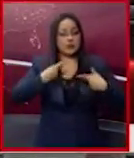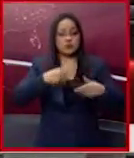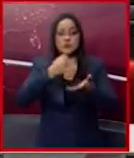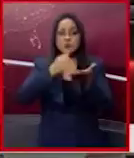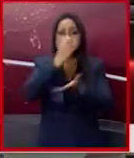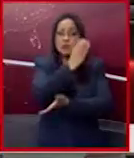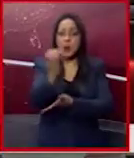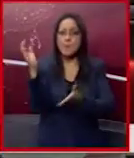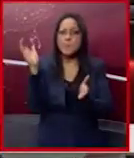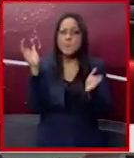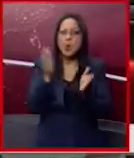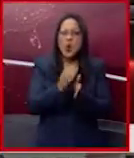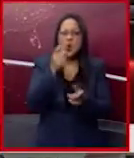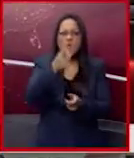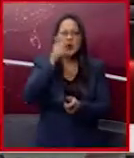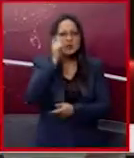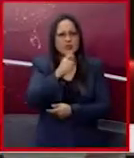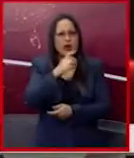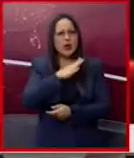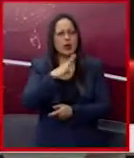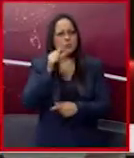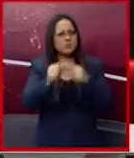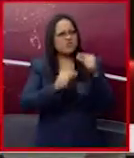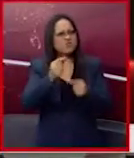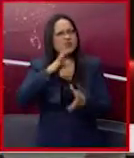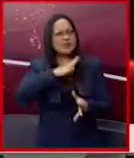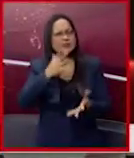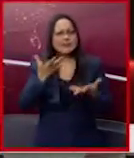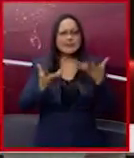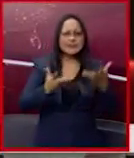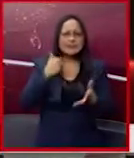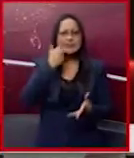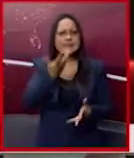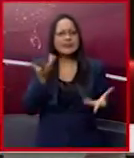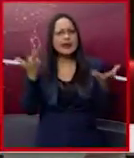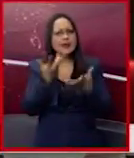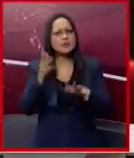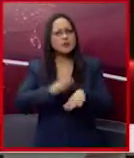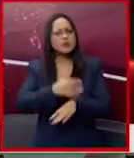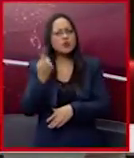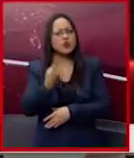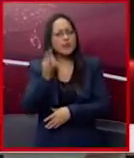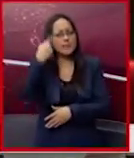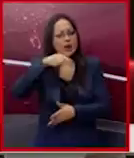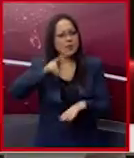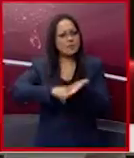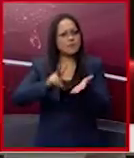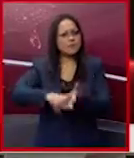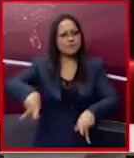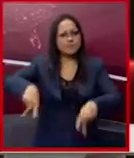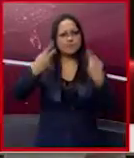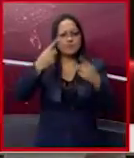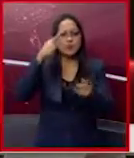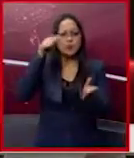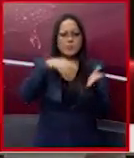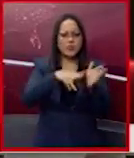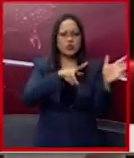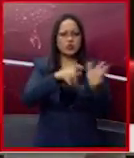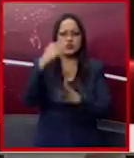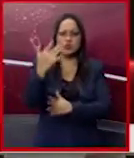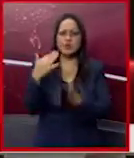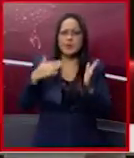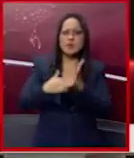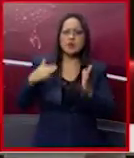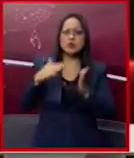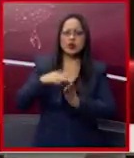productores es una inquietud creciente debido a que el valor comercial, los 1.850 millones